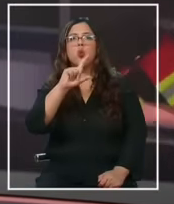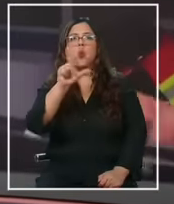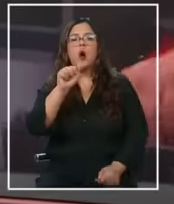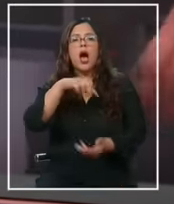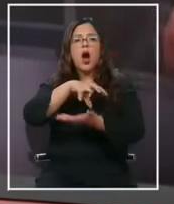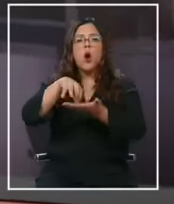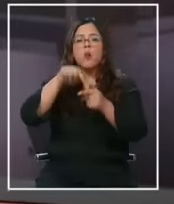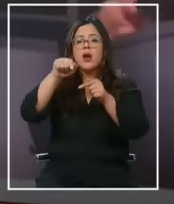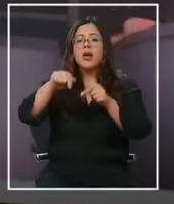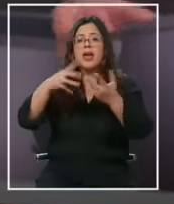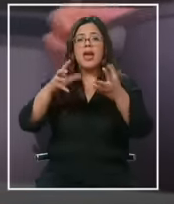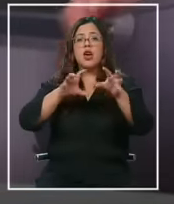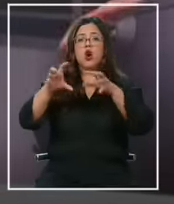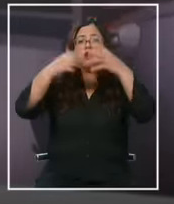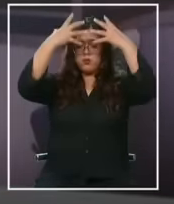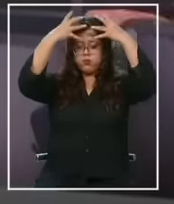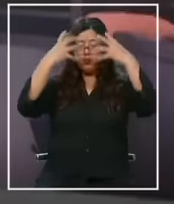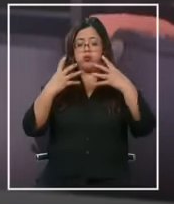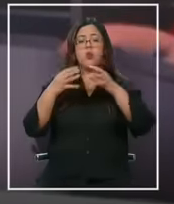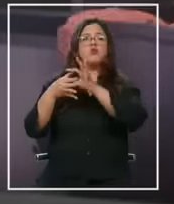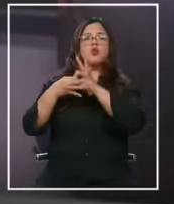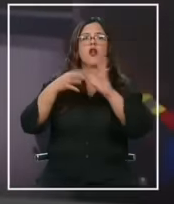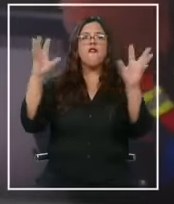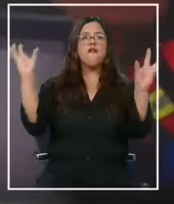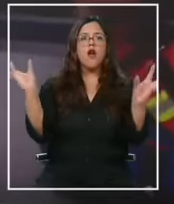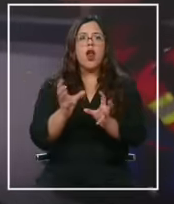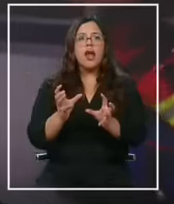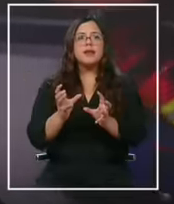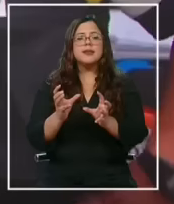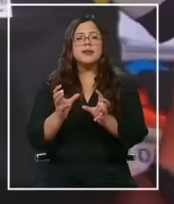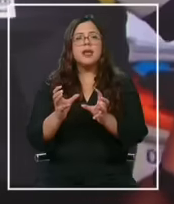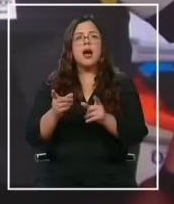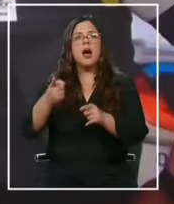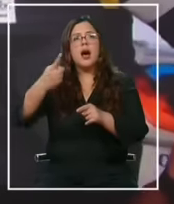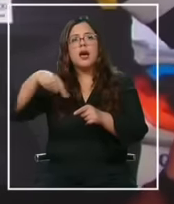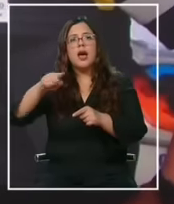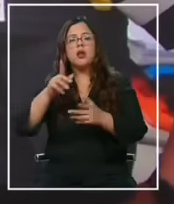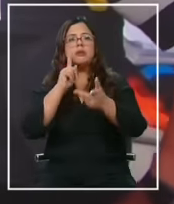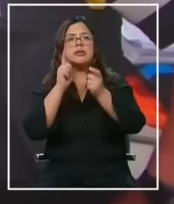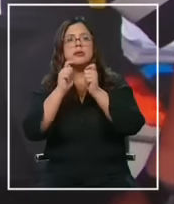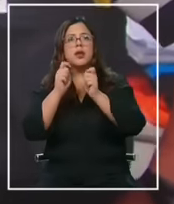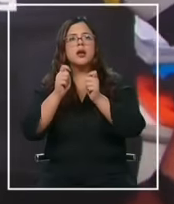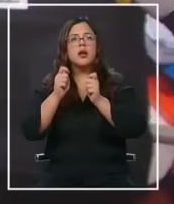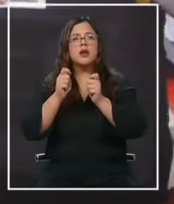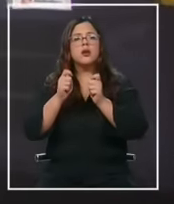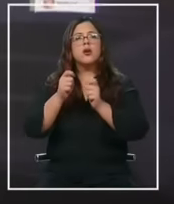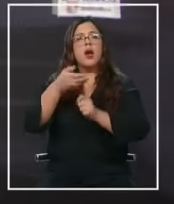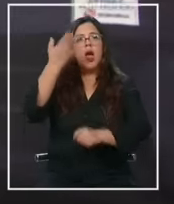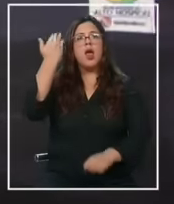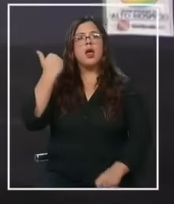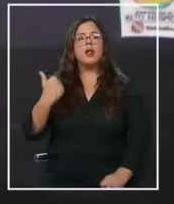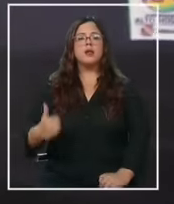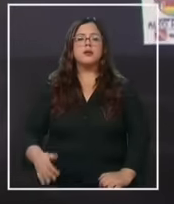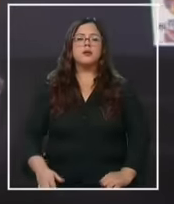implementar estos elementos ante las situaciones de violencia a las que se han visto expuestos sus